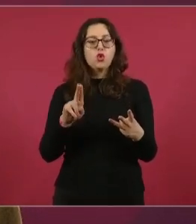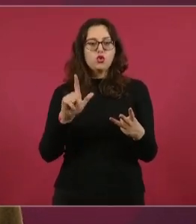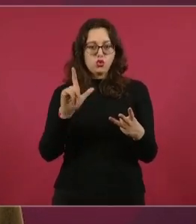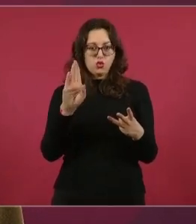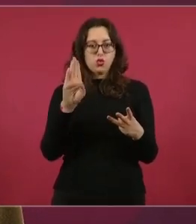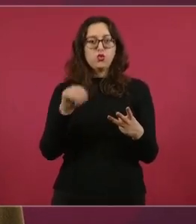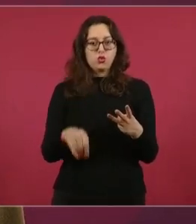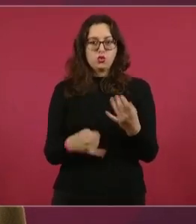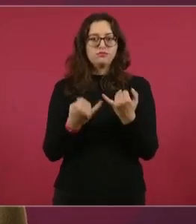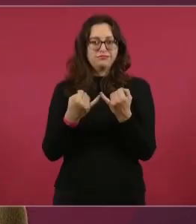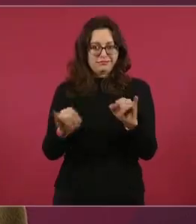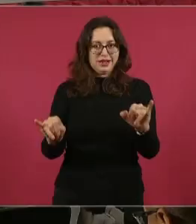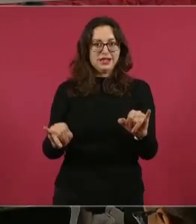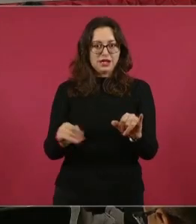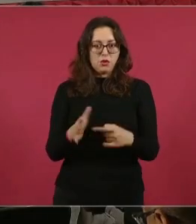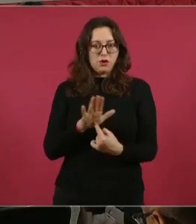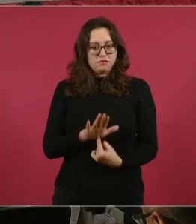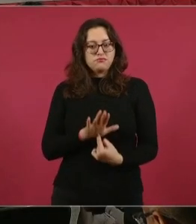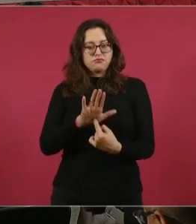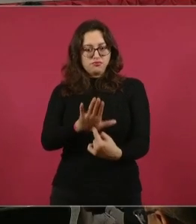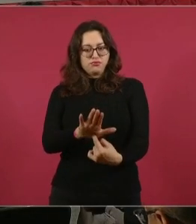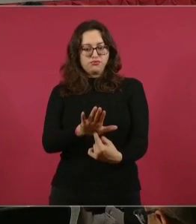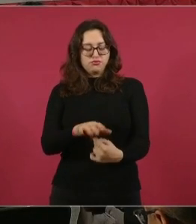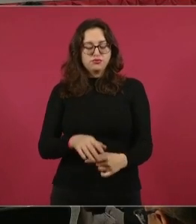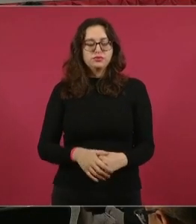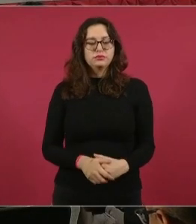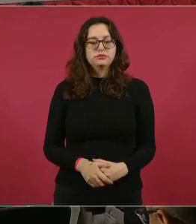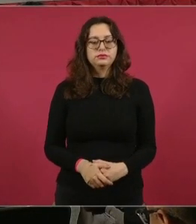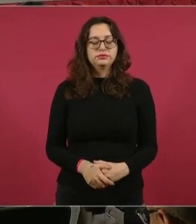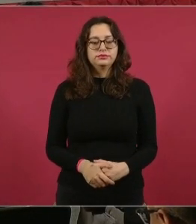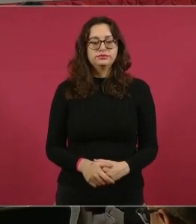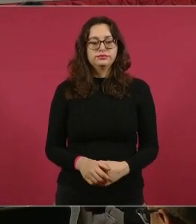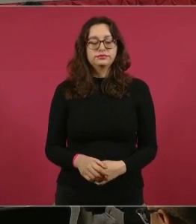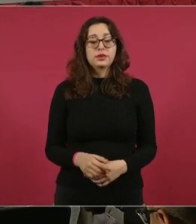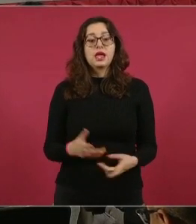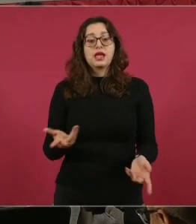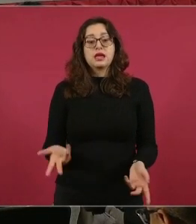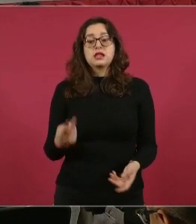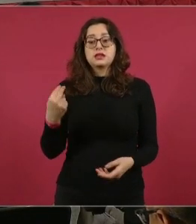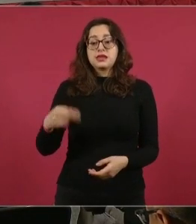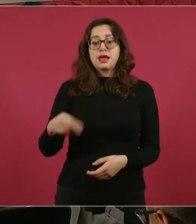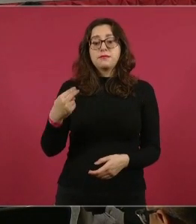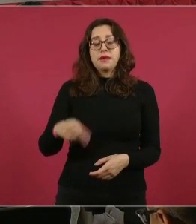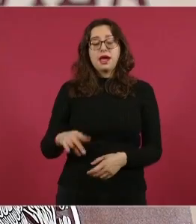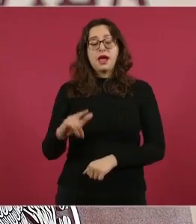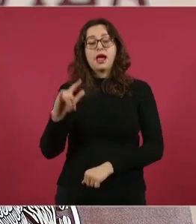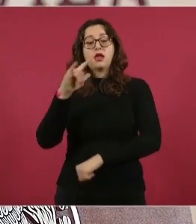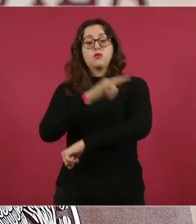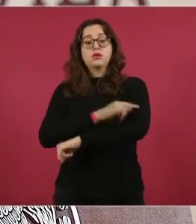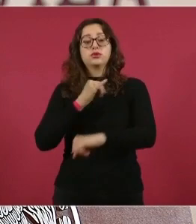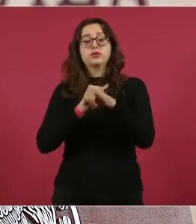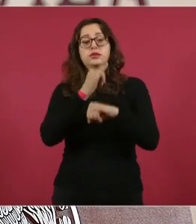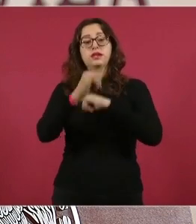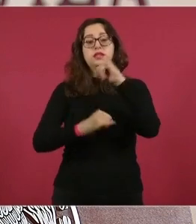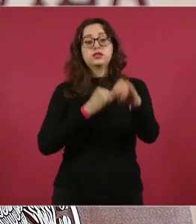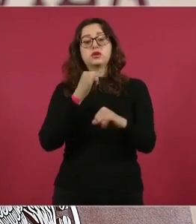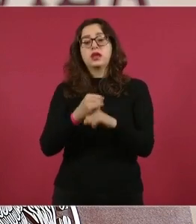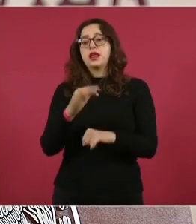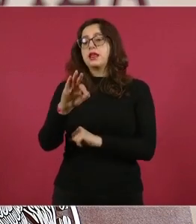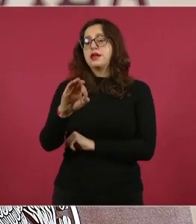señor presidente, hoy se inaugura el Aeropuerto Internacional Felipe Carrillo Puerto en Tulum, Quintana